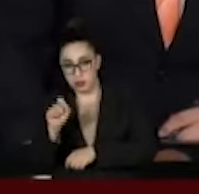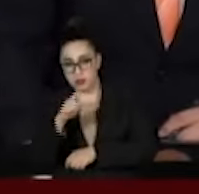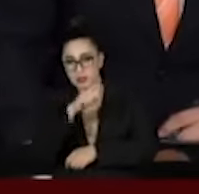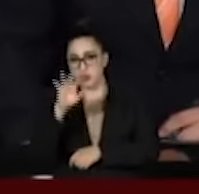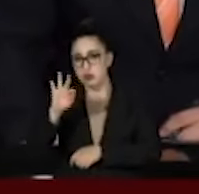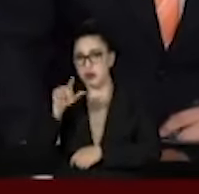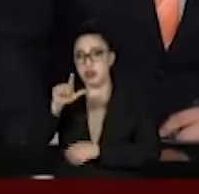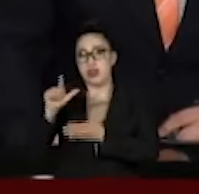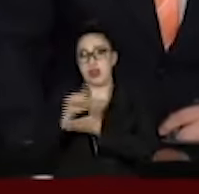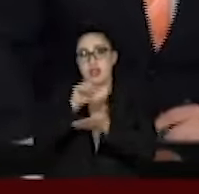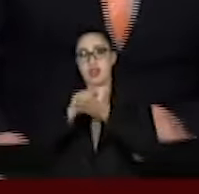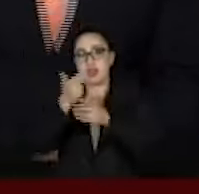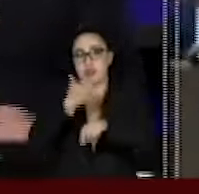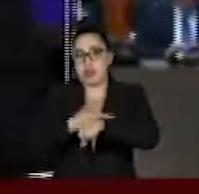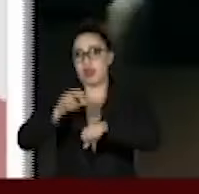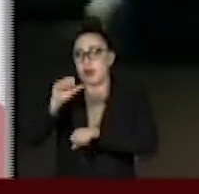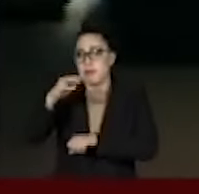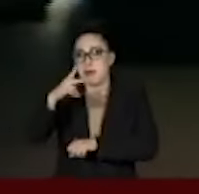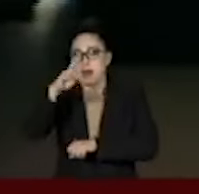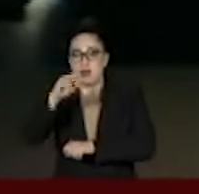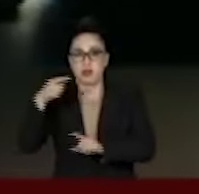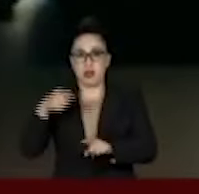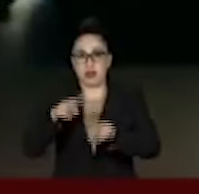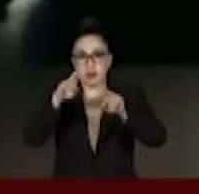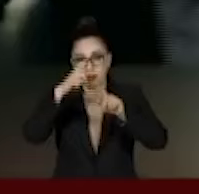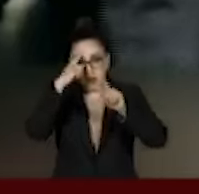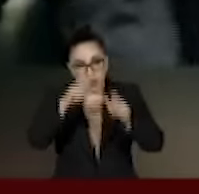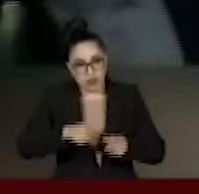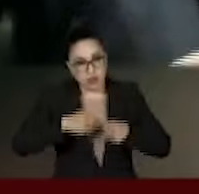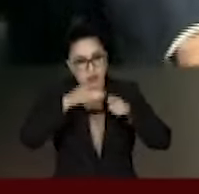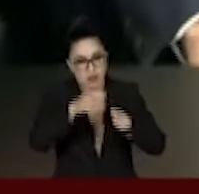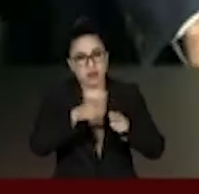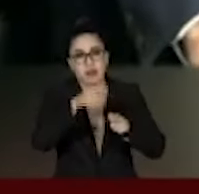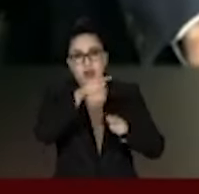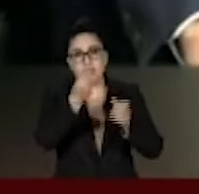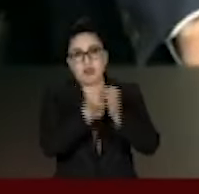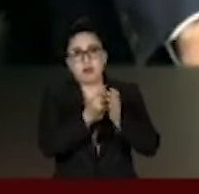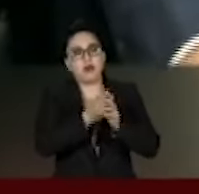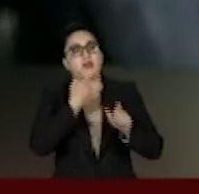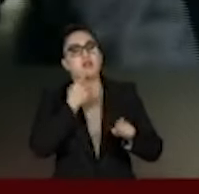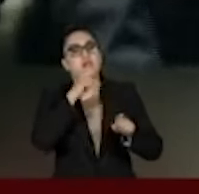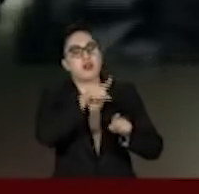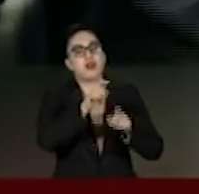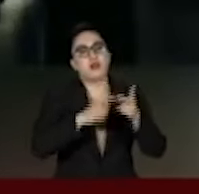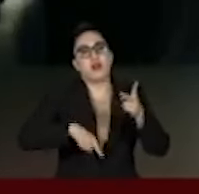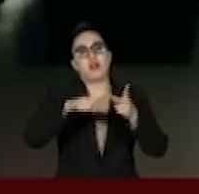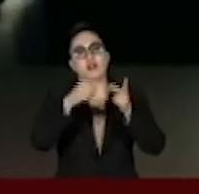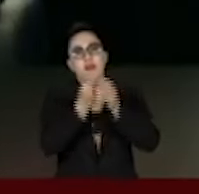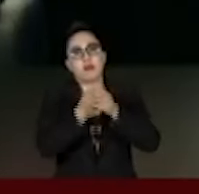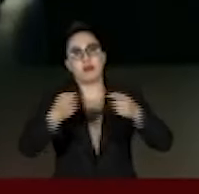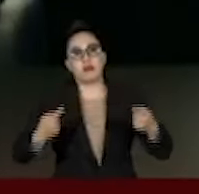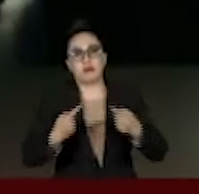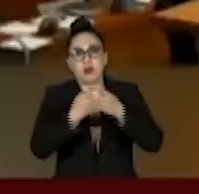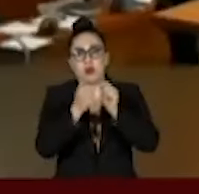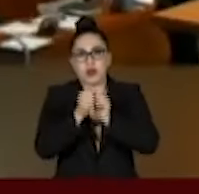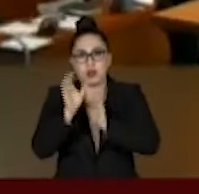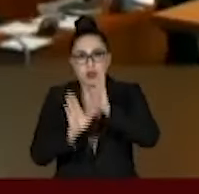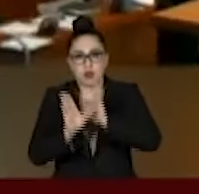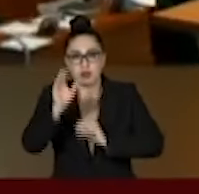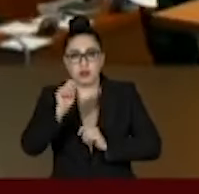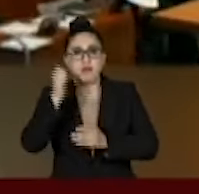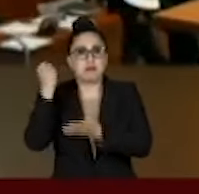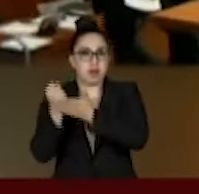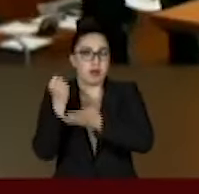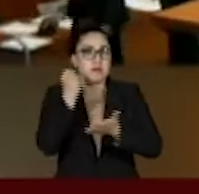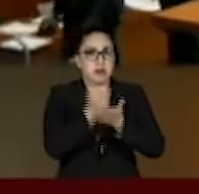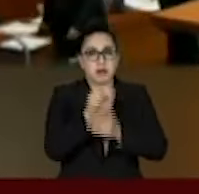Amparo y reglamentaria de la constitución en materia de suspensión del acto reclamado e inconstitucionalidad de normas generales fue aprobado en